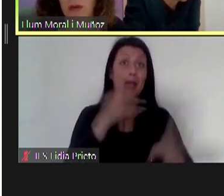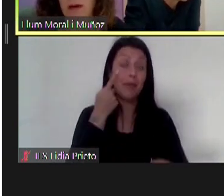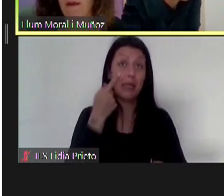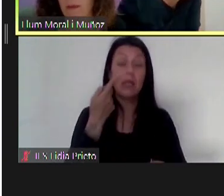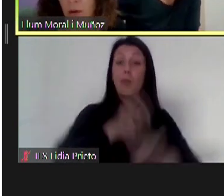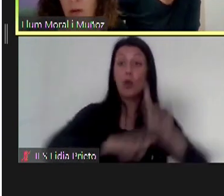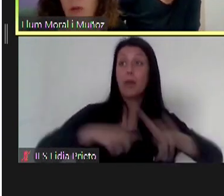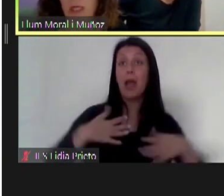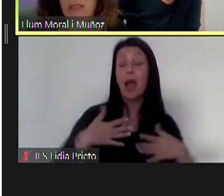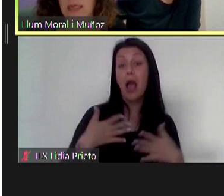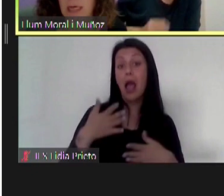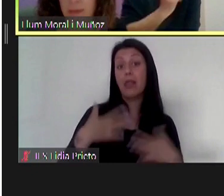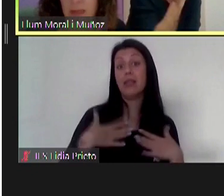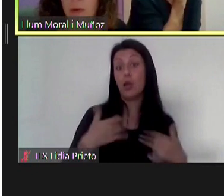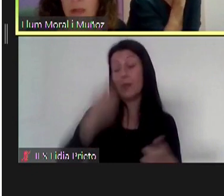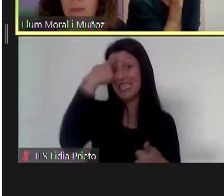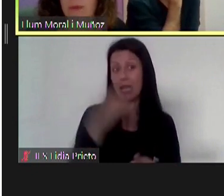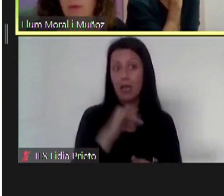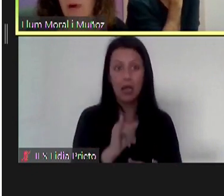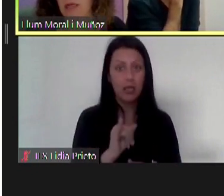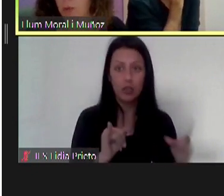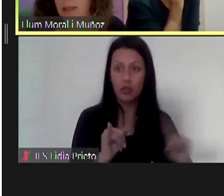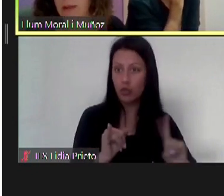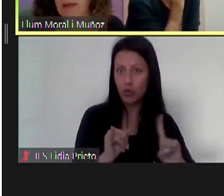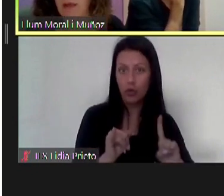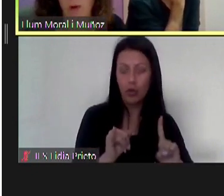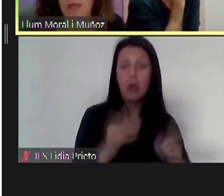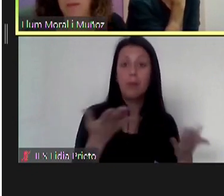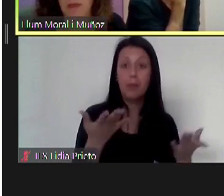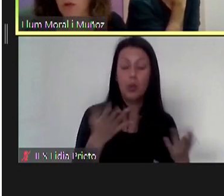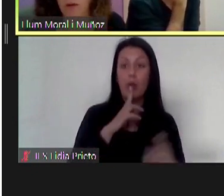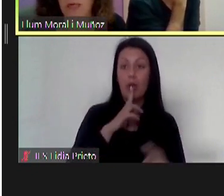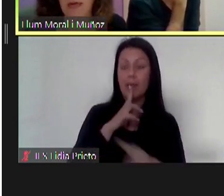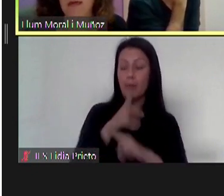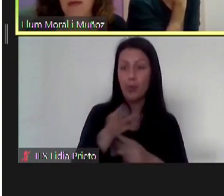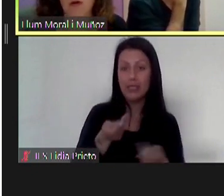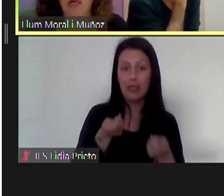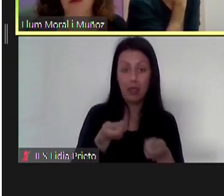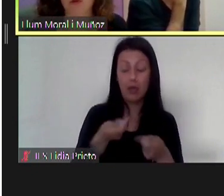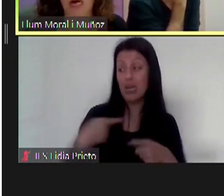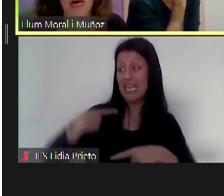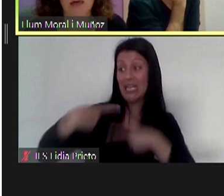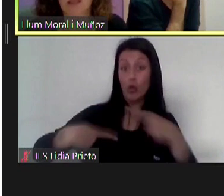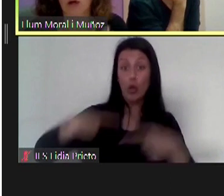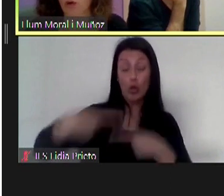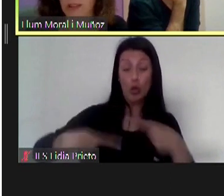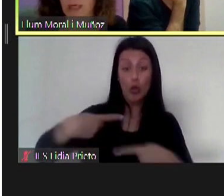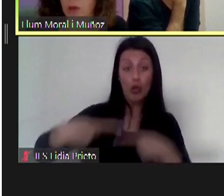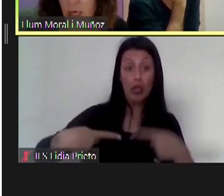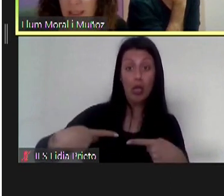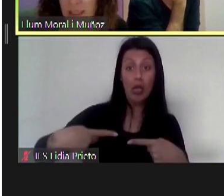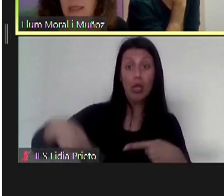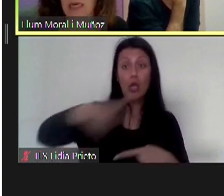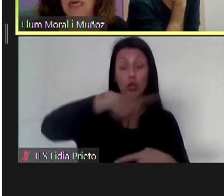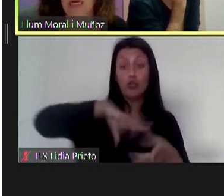discapacidad psicosocial, pero hay cosas que para poder dar una respuesta, igual que en nuestro día a día nos adaptamos al interlocutor que